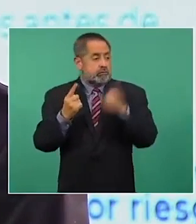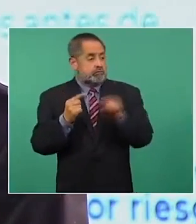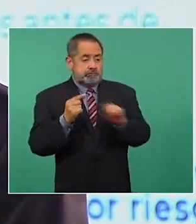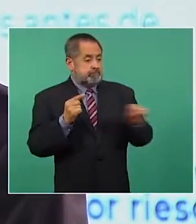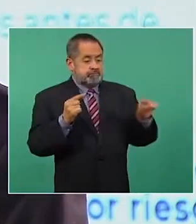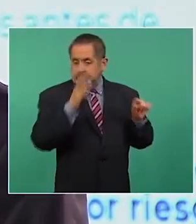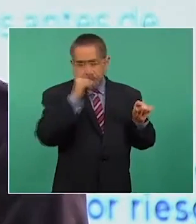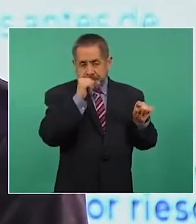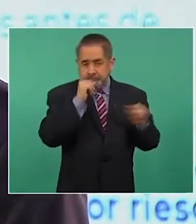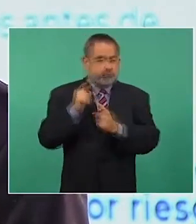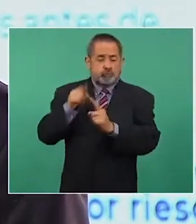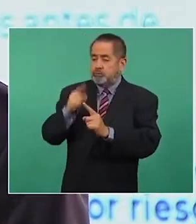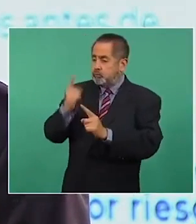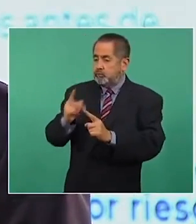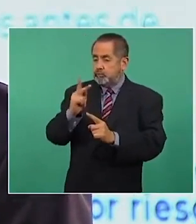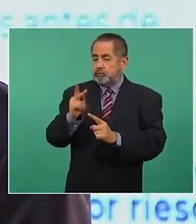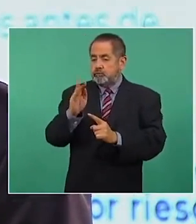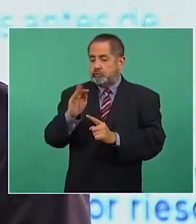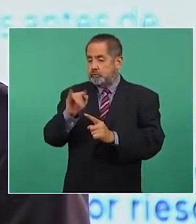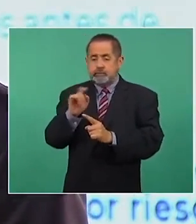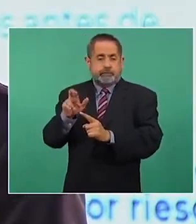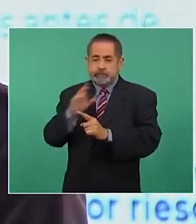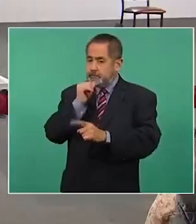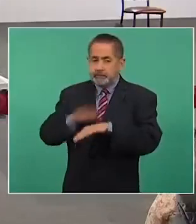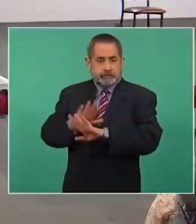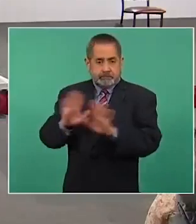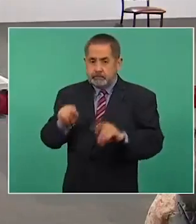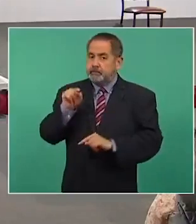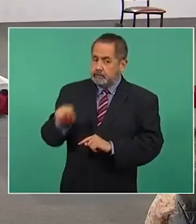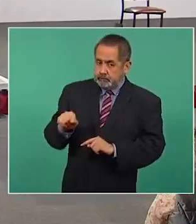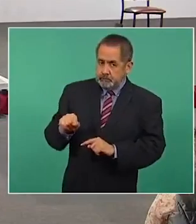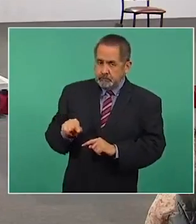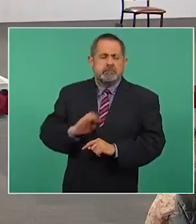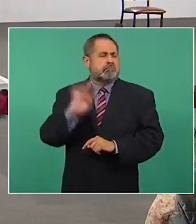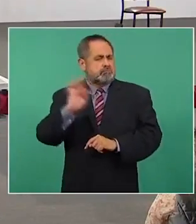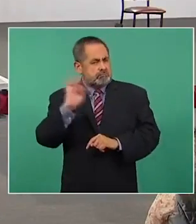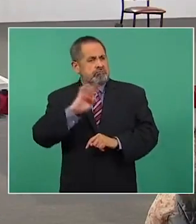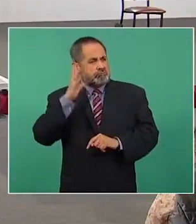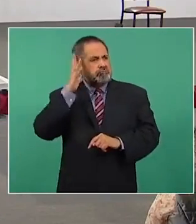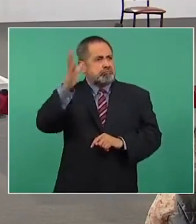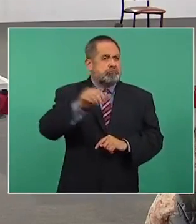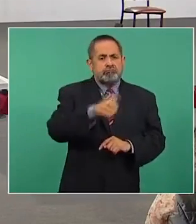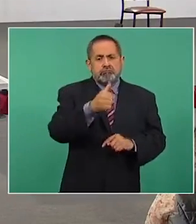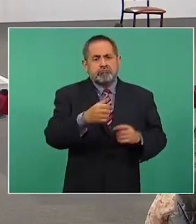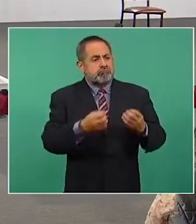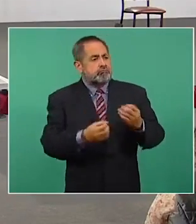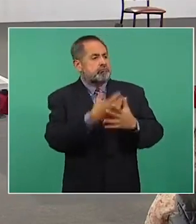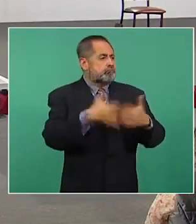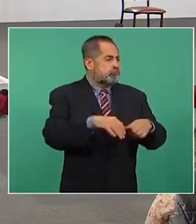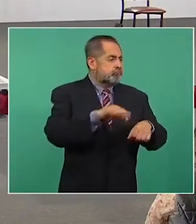con este tema candente con el que se muestra el grado de inmoralidad del subsecretario estas son las cifras de el coronavirus